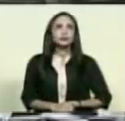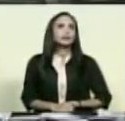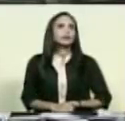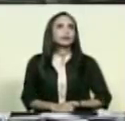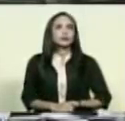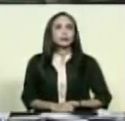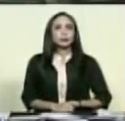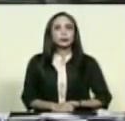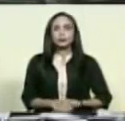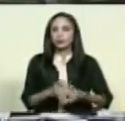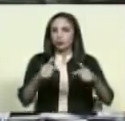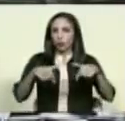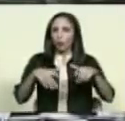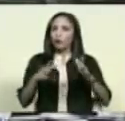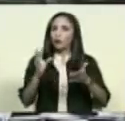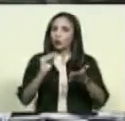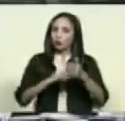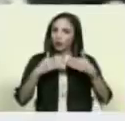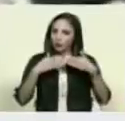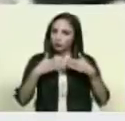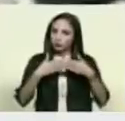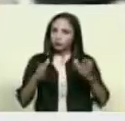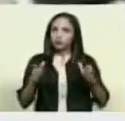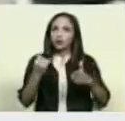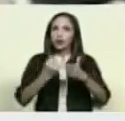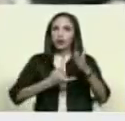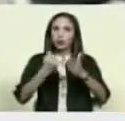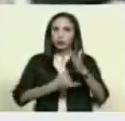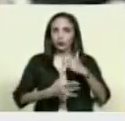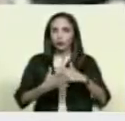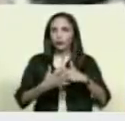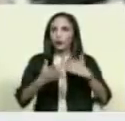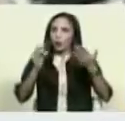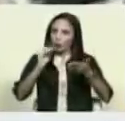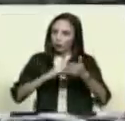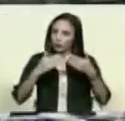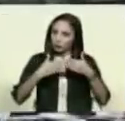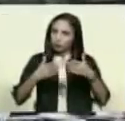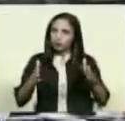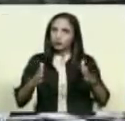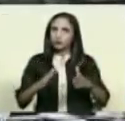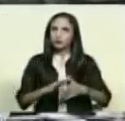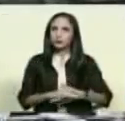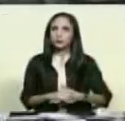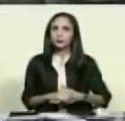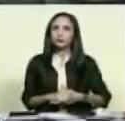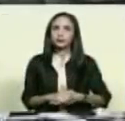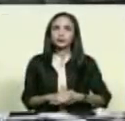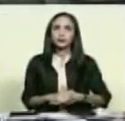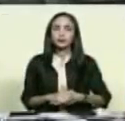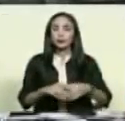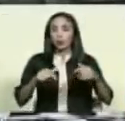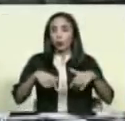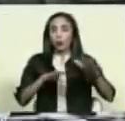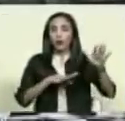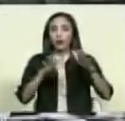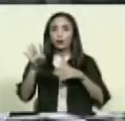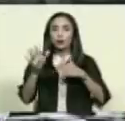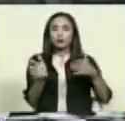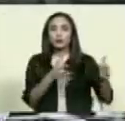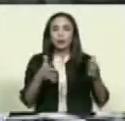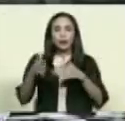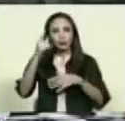vamos a abrir las inscripciones a partir de hoy. Vamos a abrir las inscripciones. Hoy estamos a 14 de